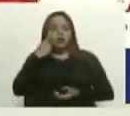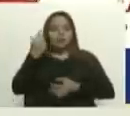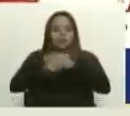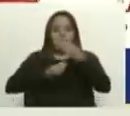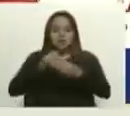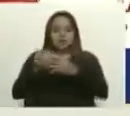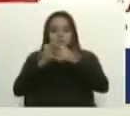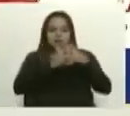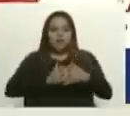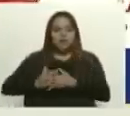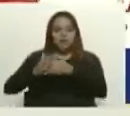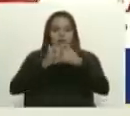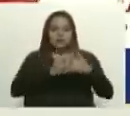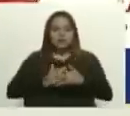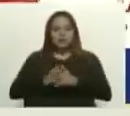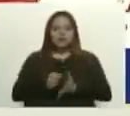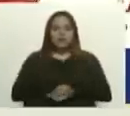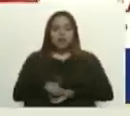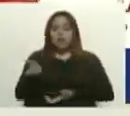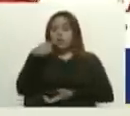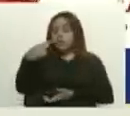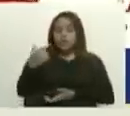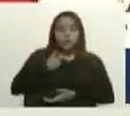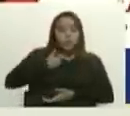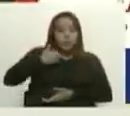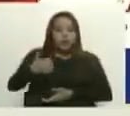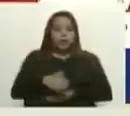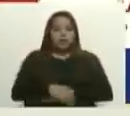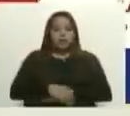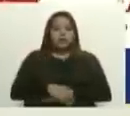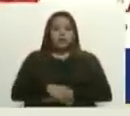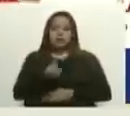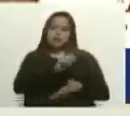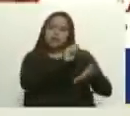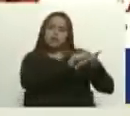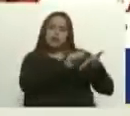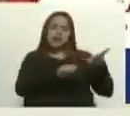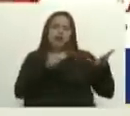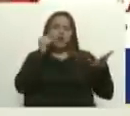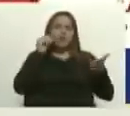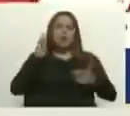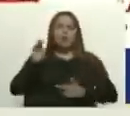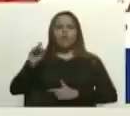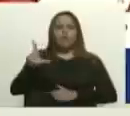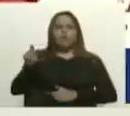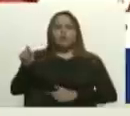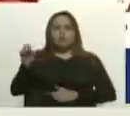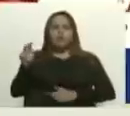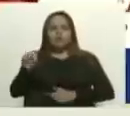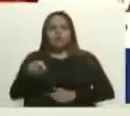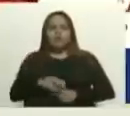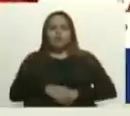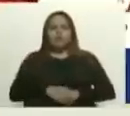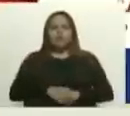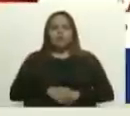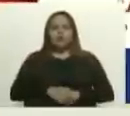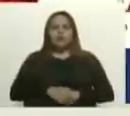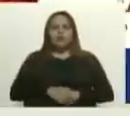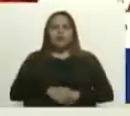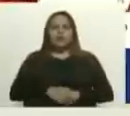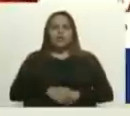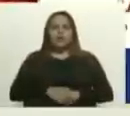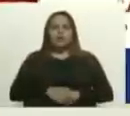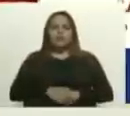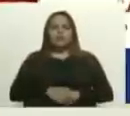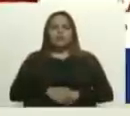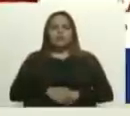imperialismo. Y esto no lo dijo cualquiera, esto no lo fue que lo escribió Bolton en un libro disgustado con Trump